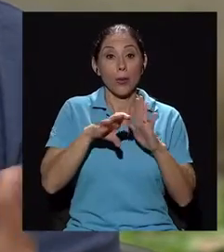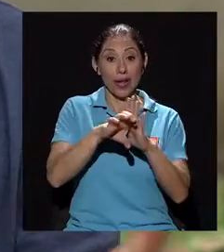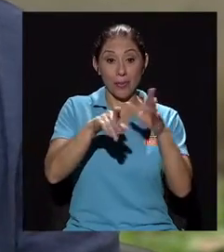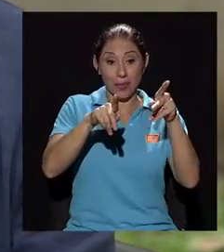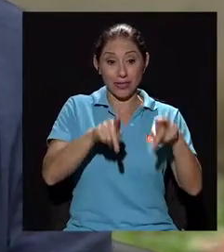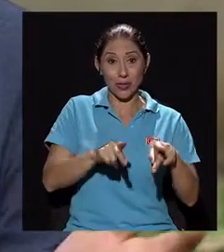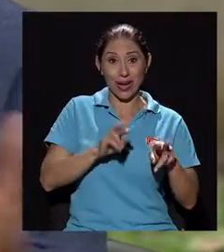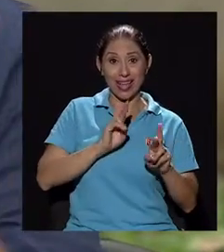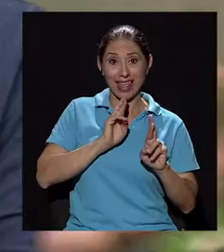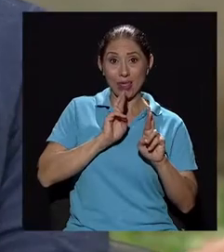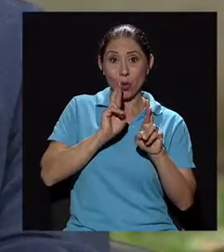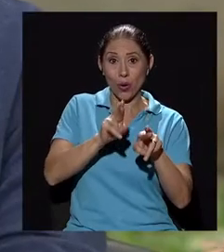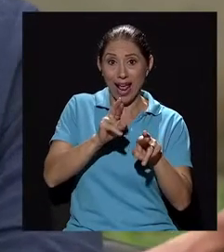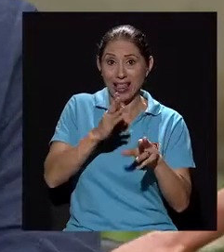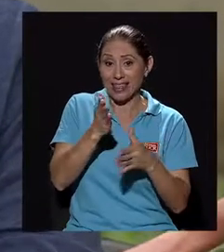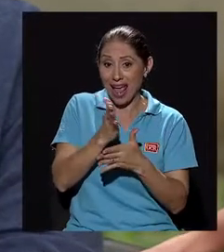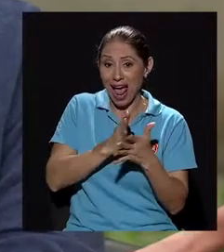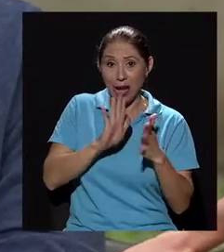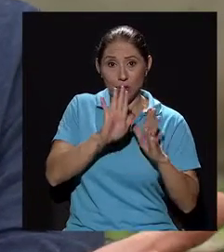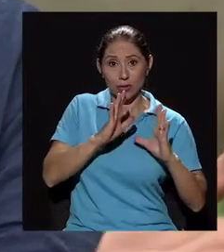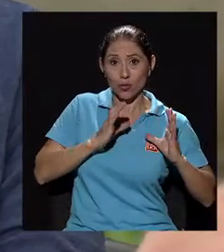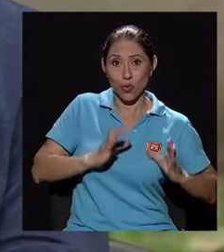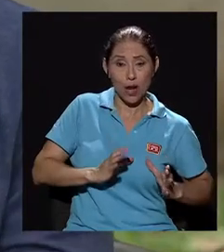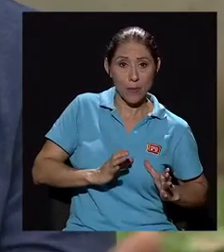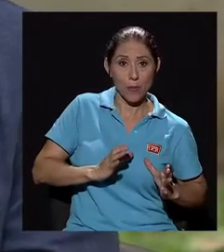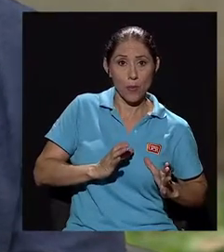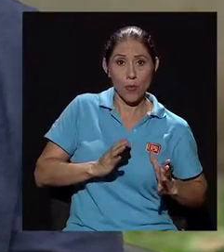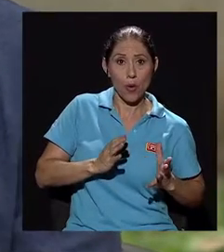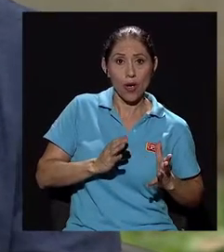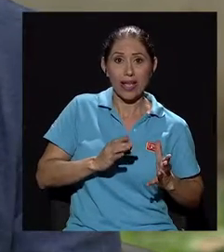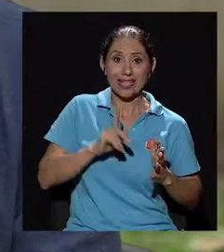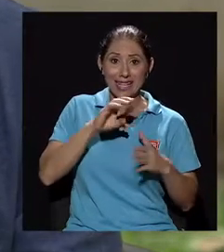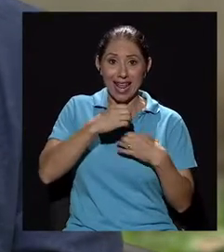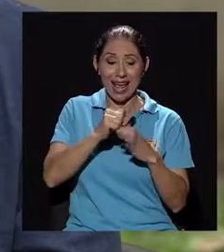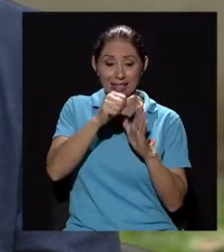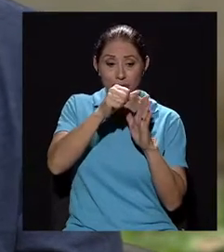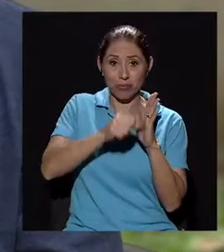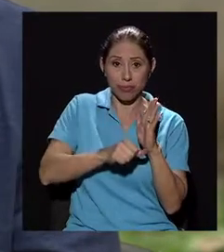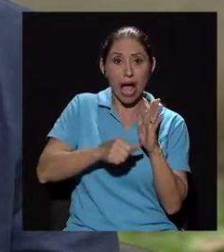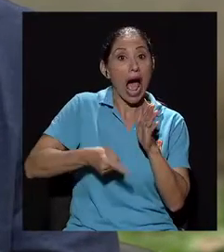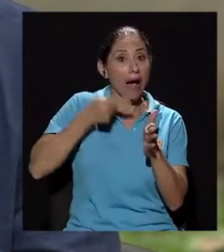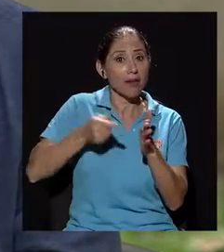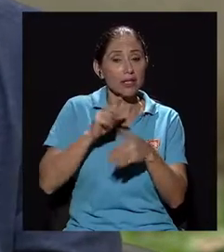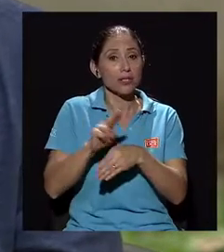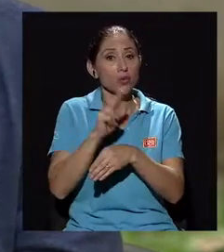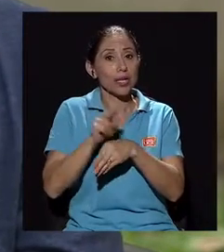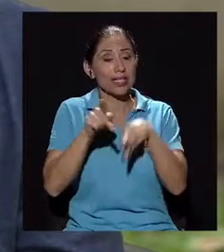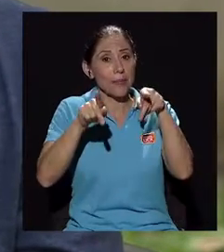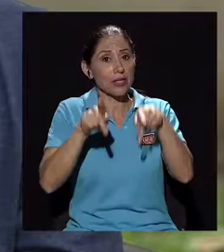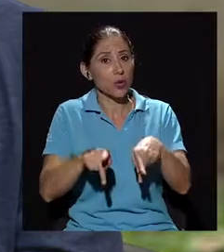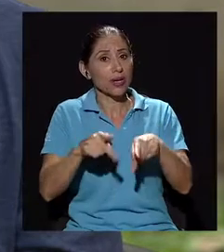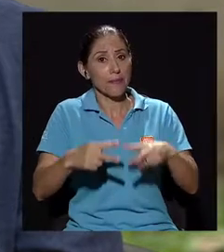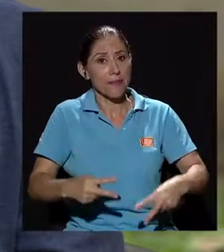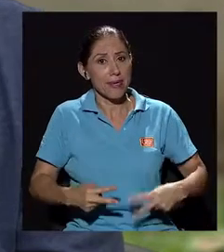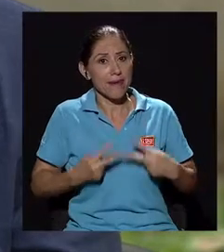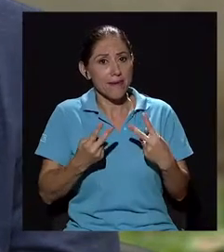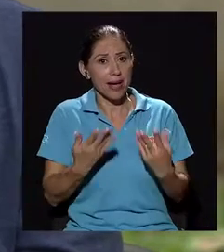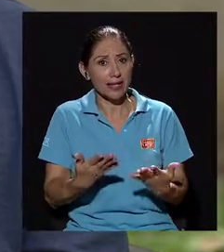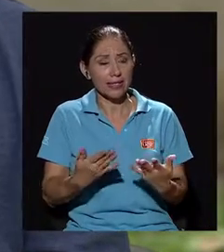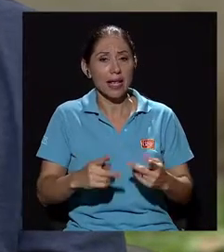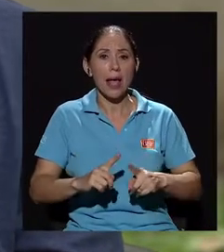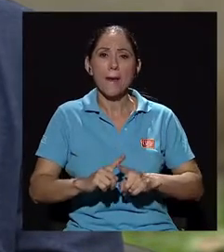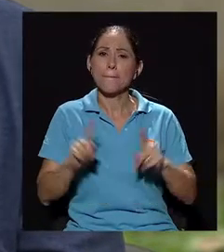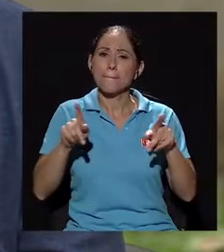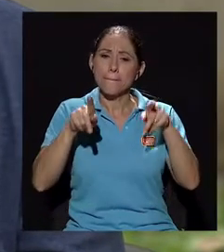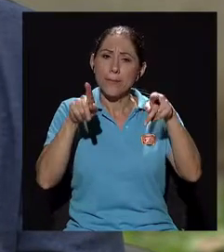a los donantes, a veces, debo decir, se utilizan donantes vivos, ¿verdad? Sin embargo, el riesgo, ¿verdad?,